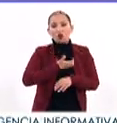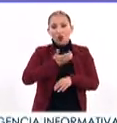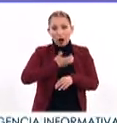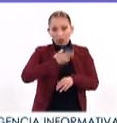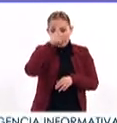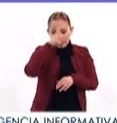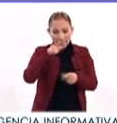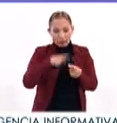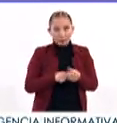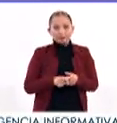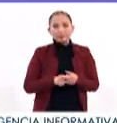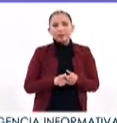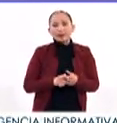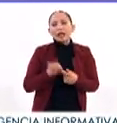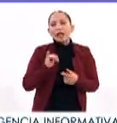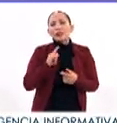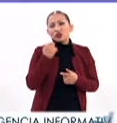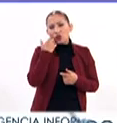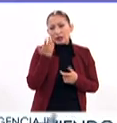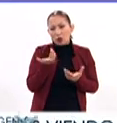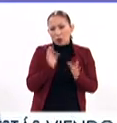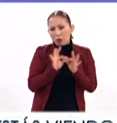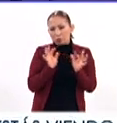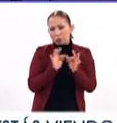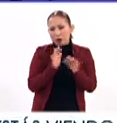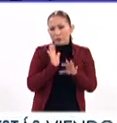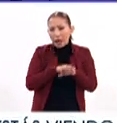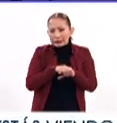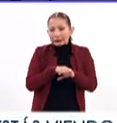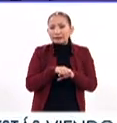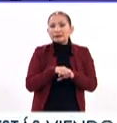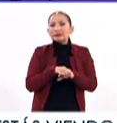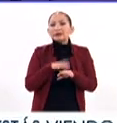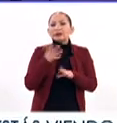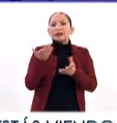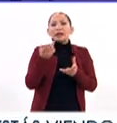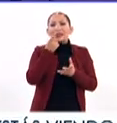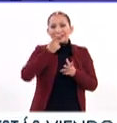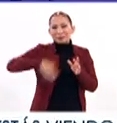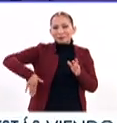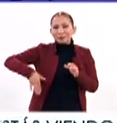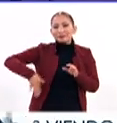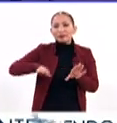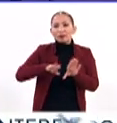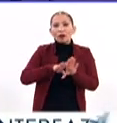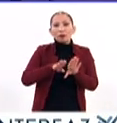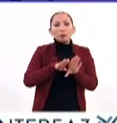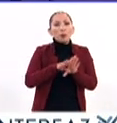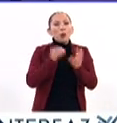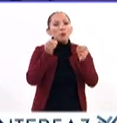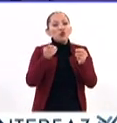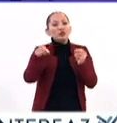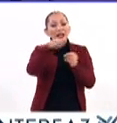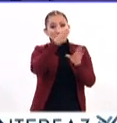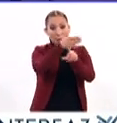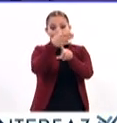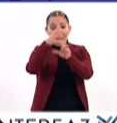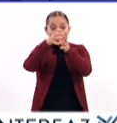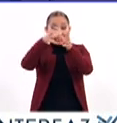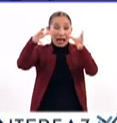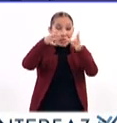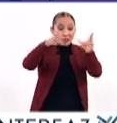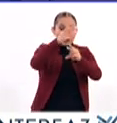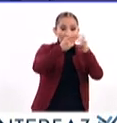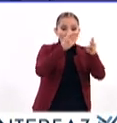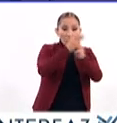Zócalo capitalino. Ingeniero, yo quisiera que nos platicara un poco. Comentábamos cómo muchas de las banderas monumentales